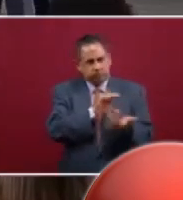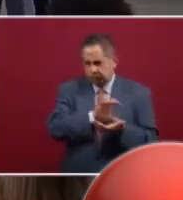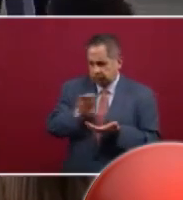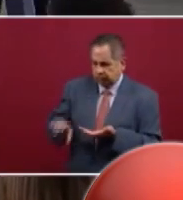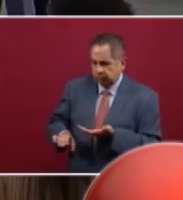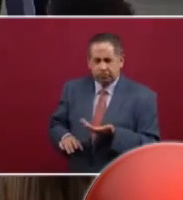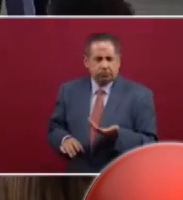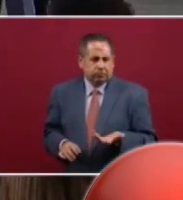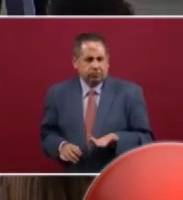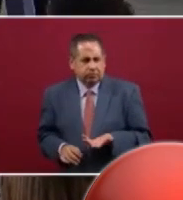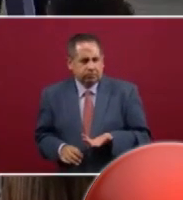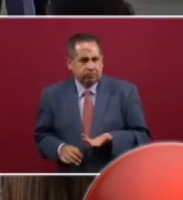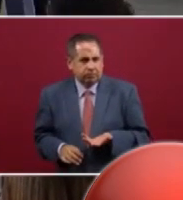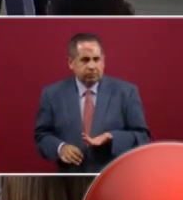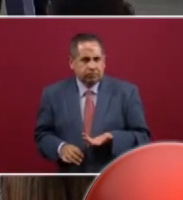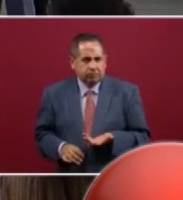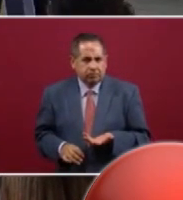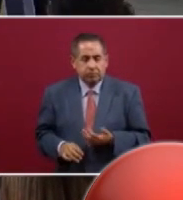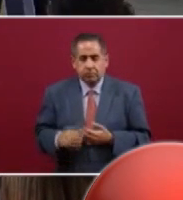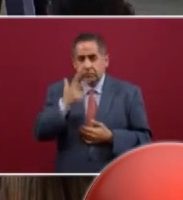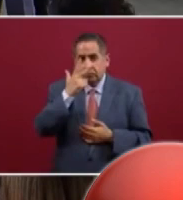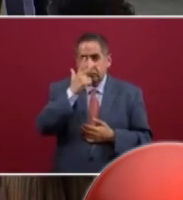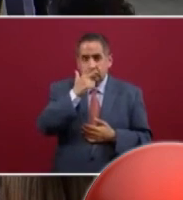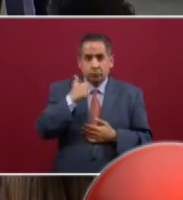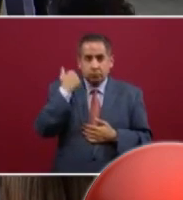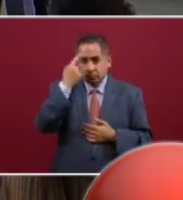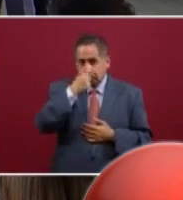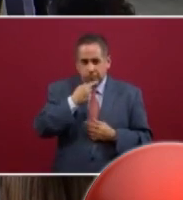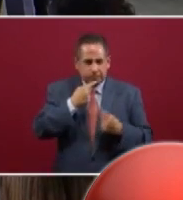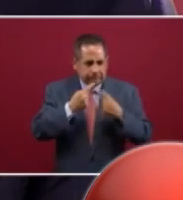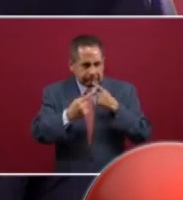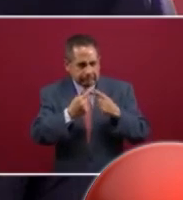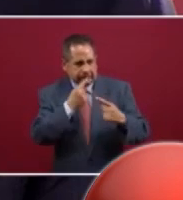Llevó 8 horas